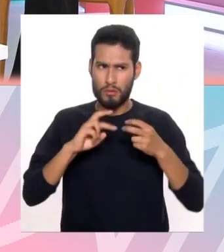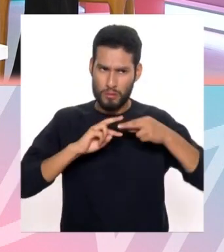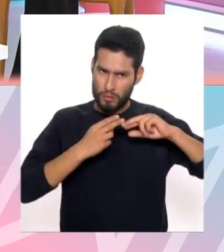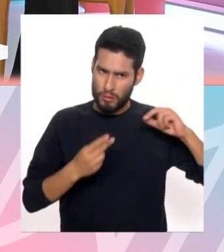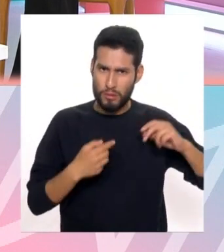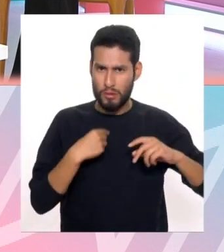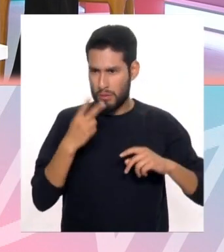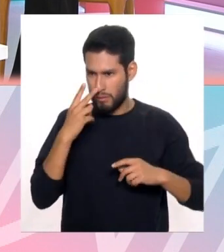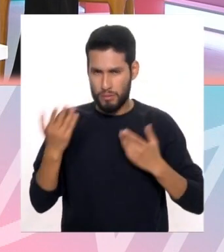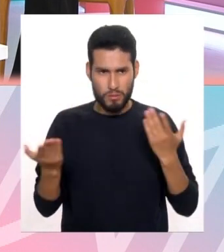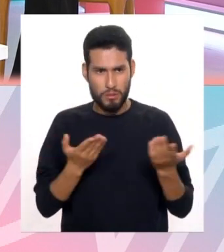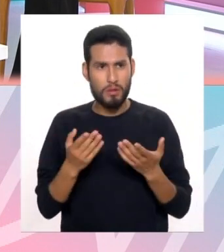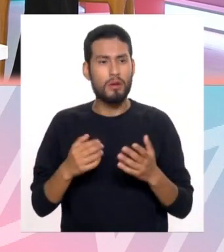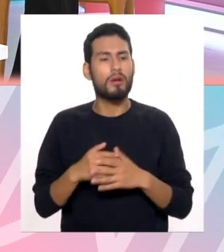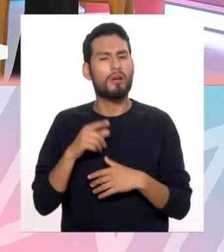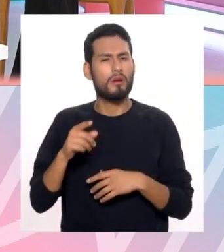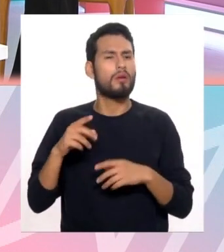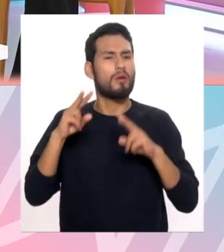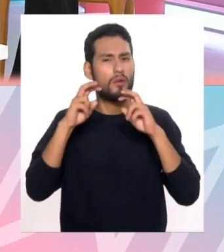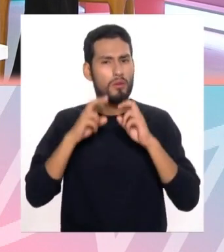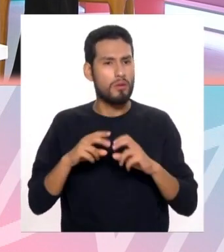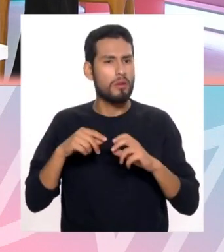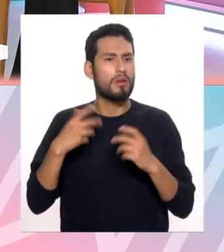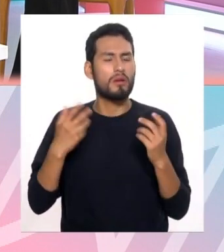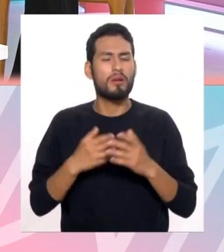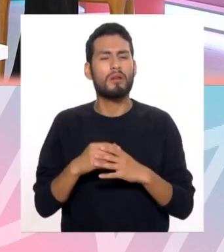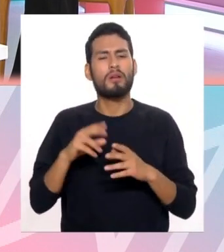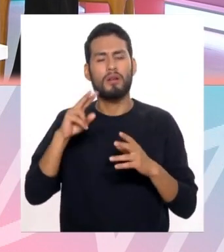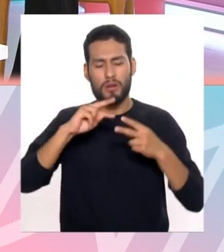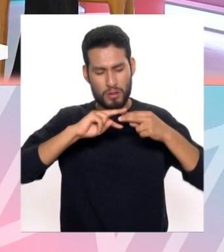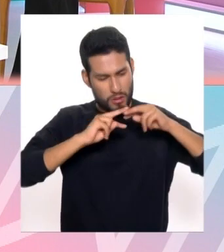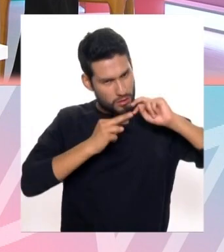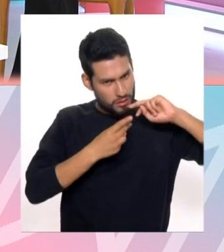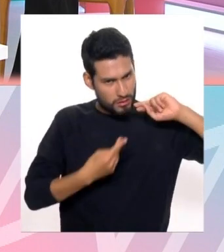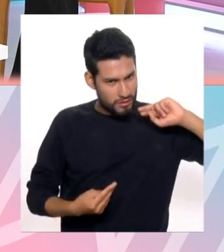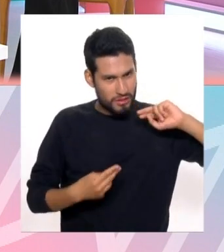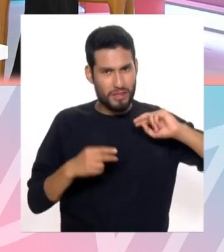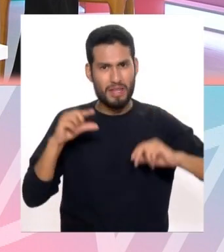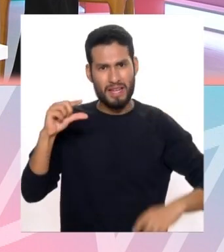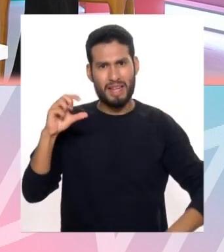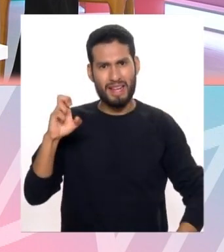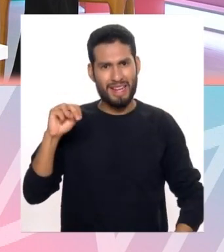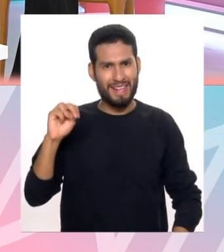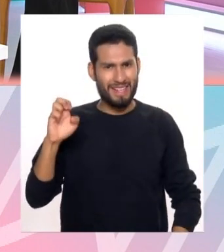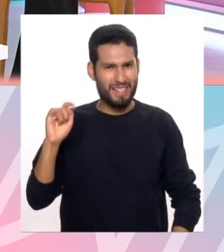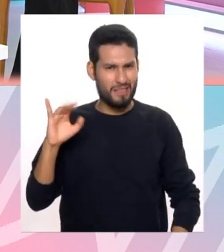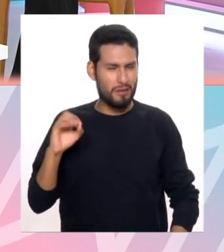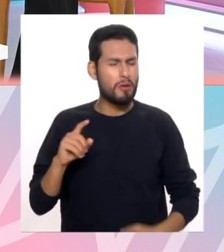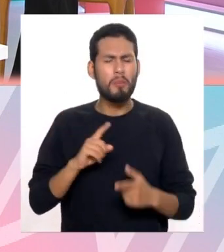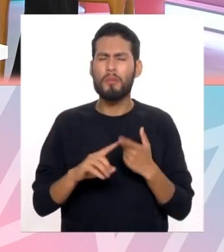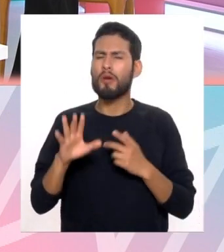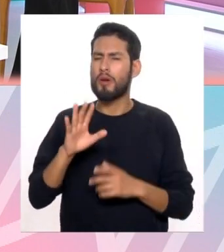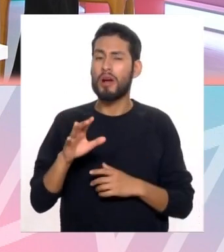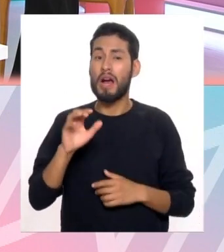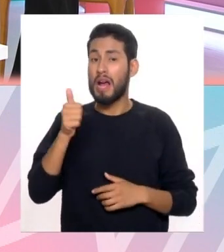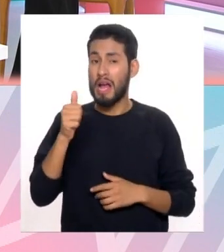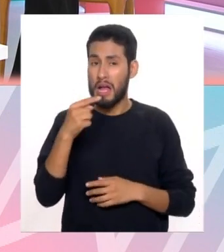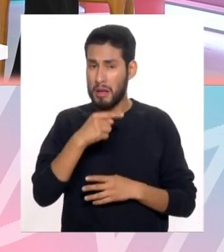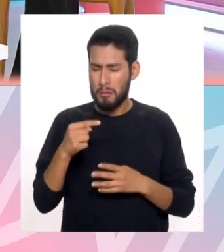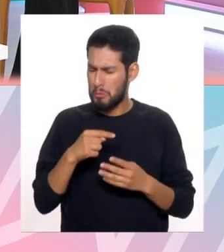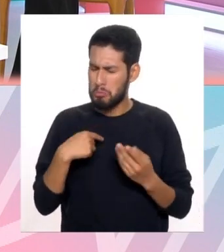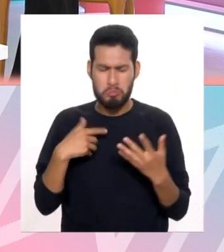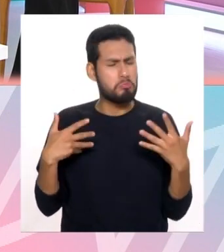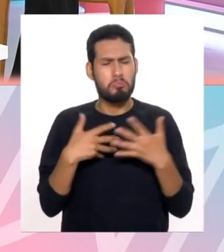ambos ya es necesario, ya son estudios en el ámbito genético, pero yo creo que no deberías de tener temor y más